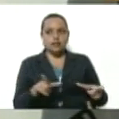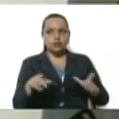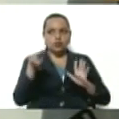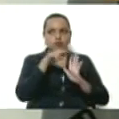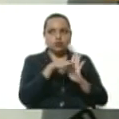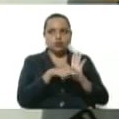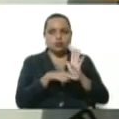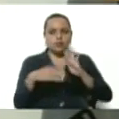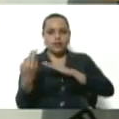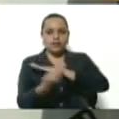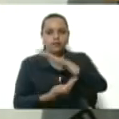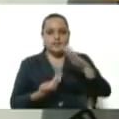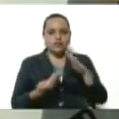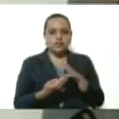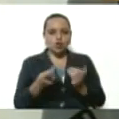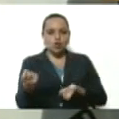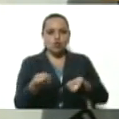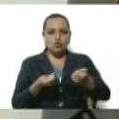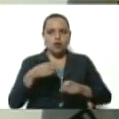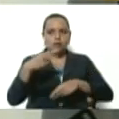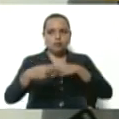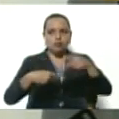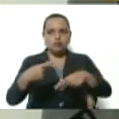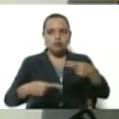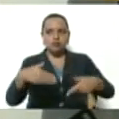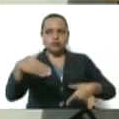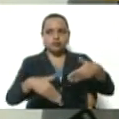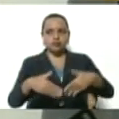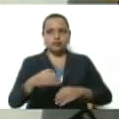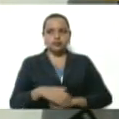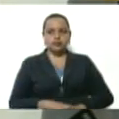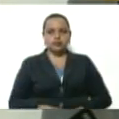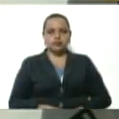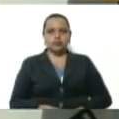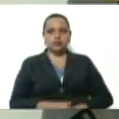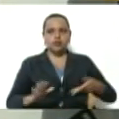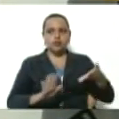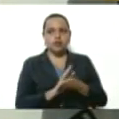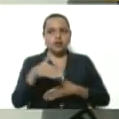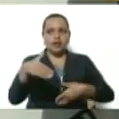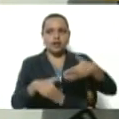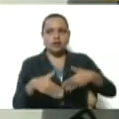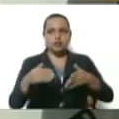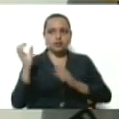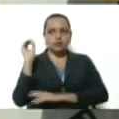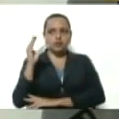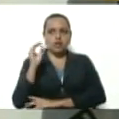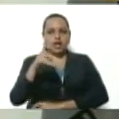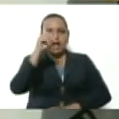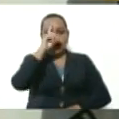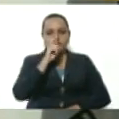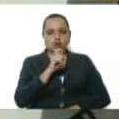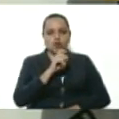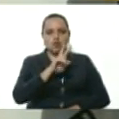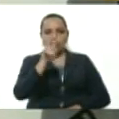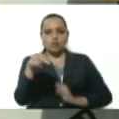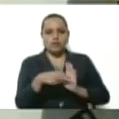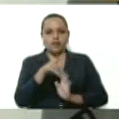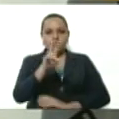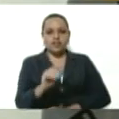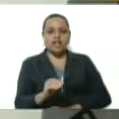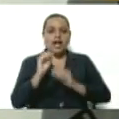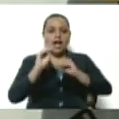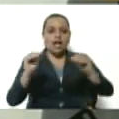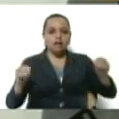normativo básico que regula el proceso electoral correspondiente a las elecciones parlamentarias 2020, anuncia al